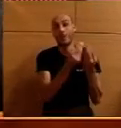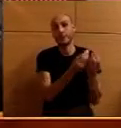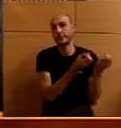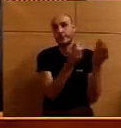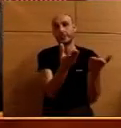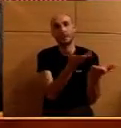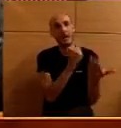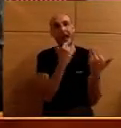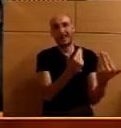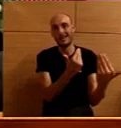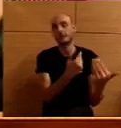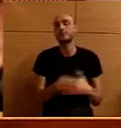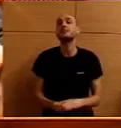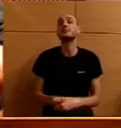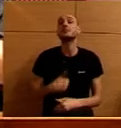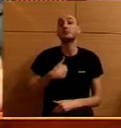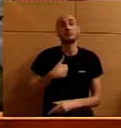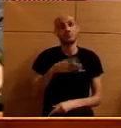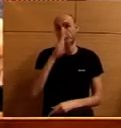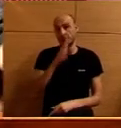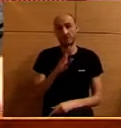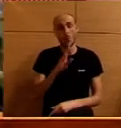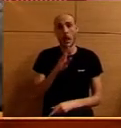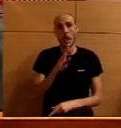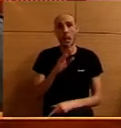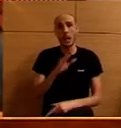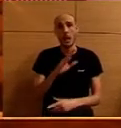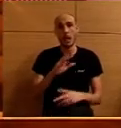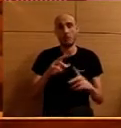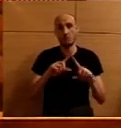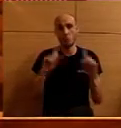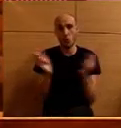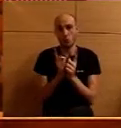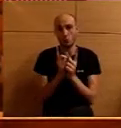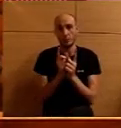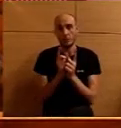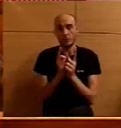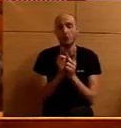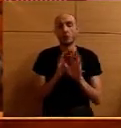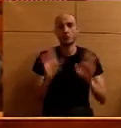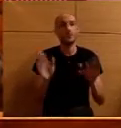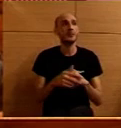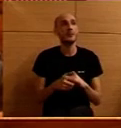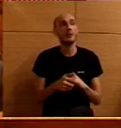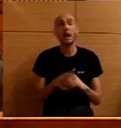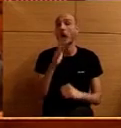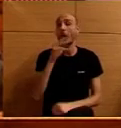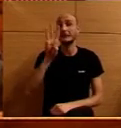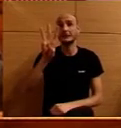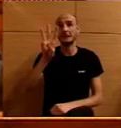adelantamos. A ver, yo voy a ser muy breve, no, ni tan siquiera los cinco minutos. No, en primer